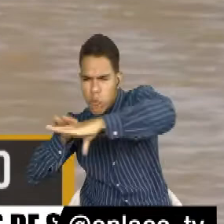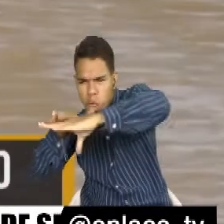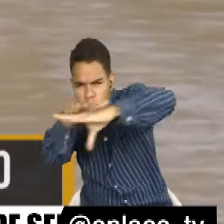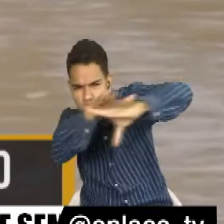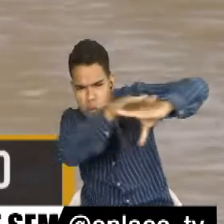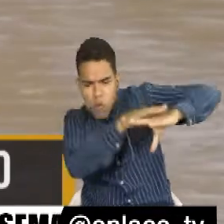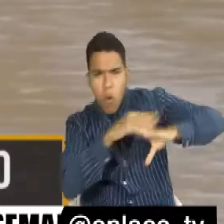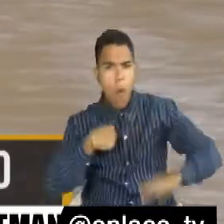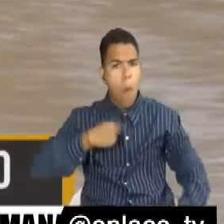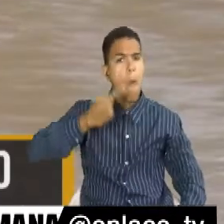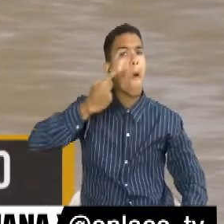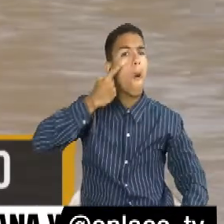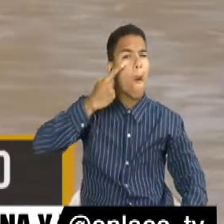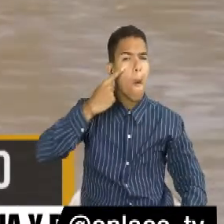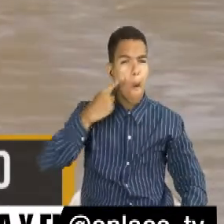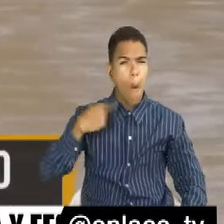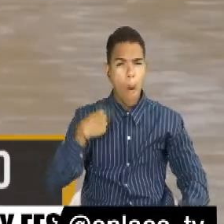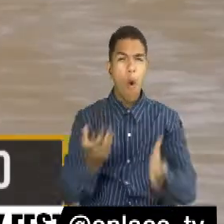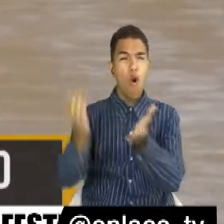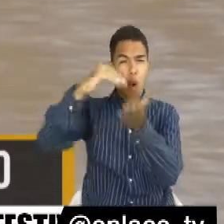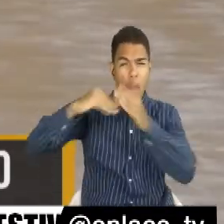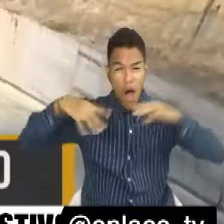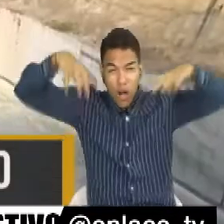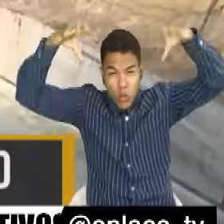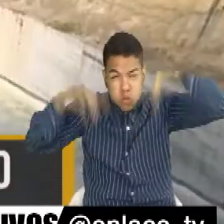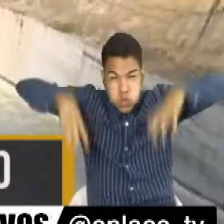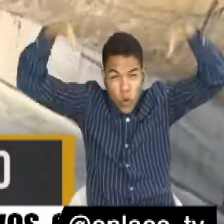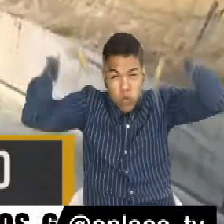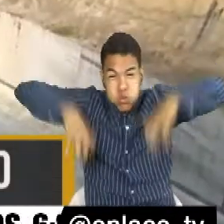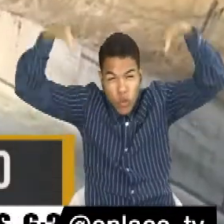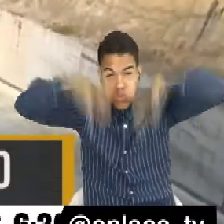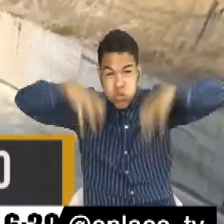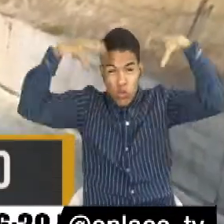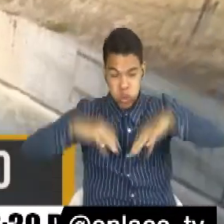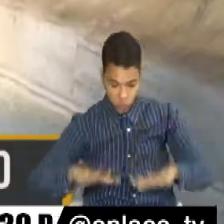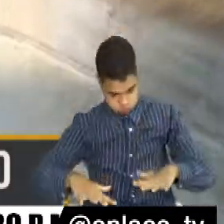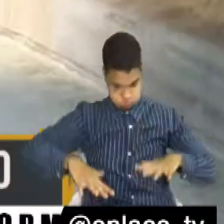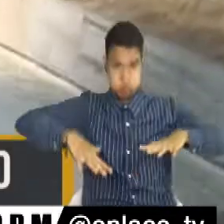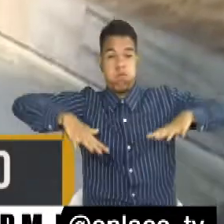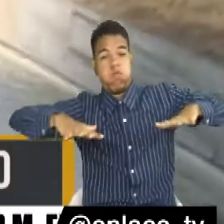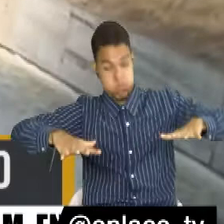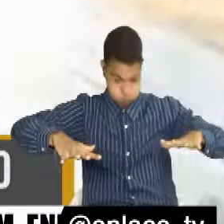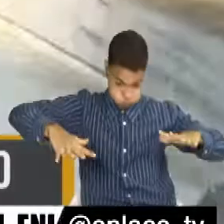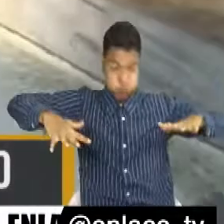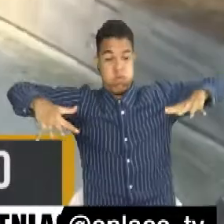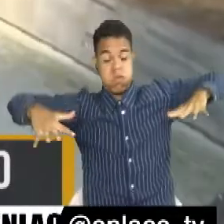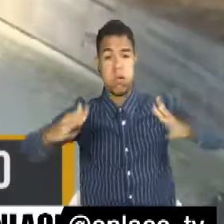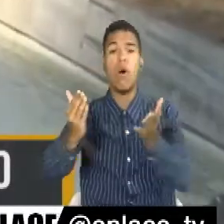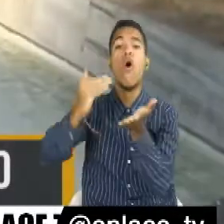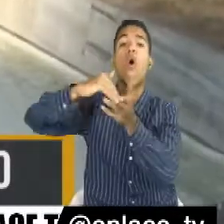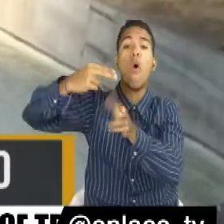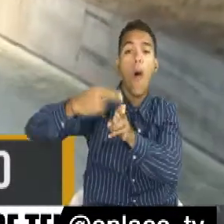dado que ante nuevos incrementos de lluvia podrían requerirse de nuevo estas aperturas.